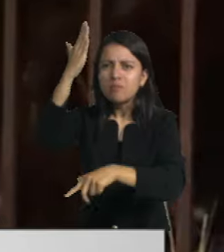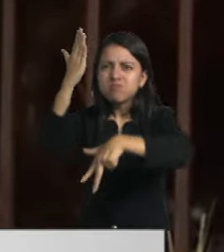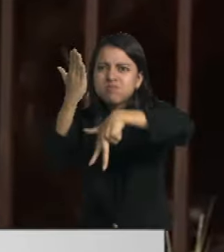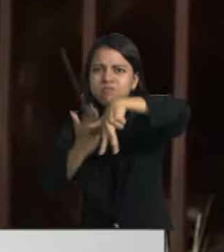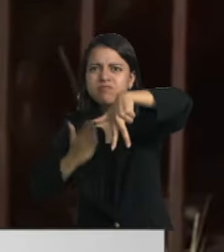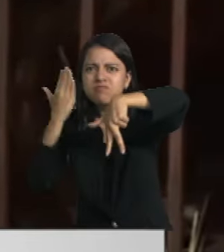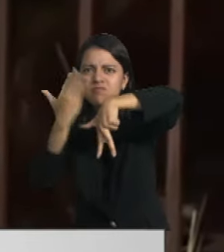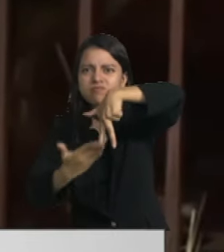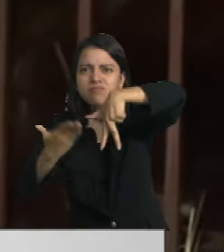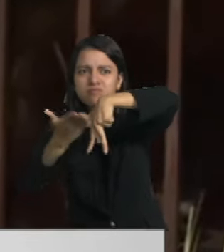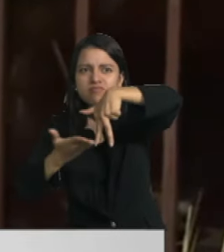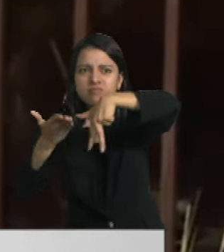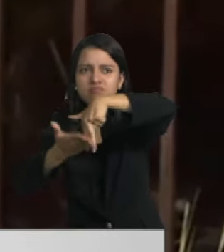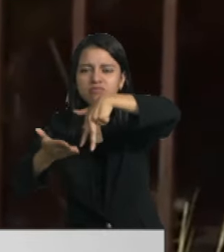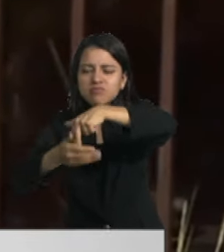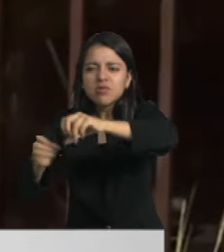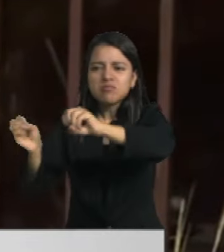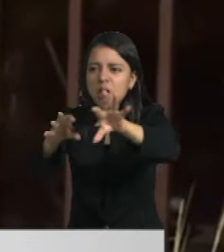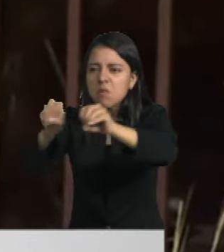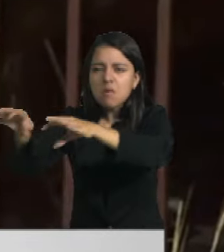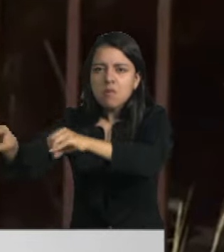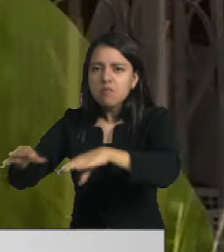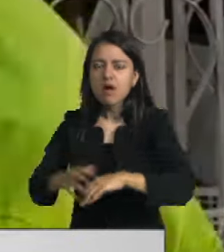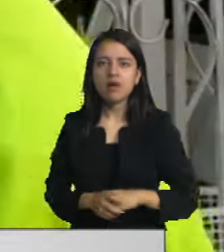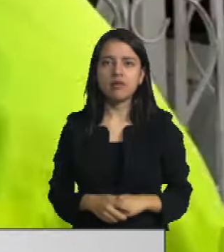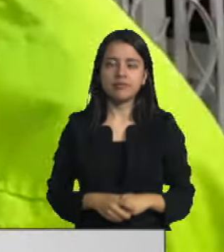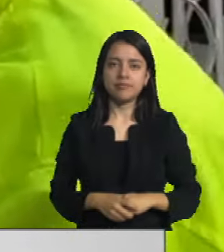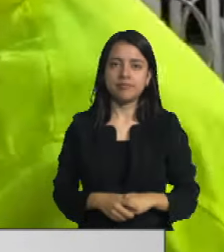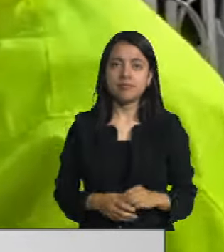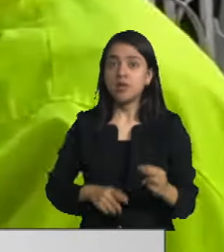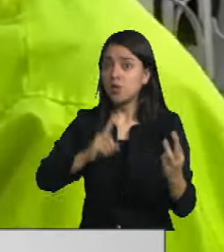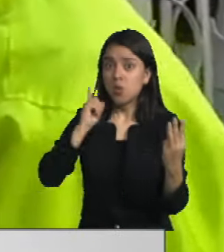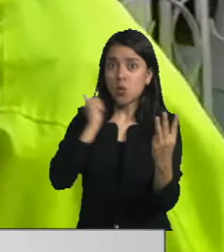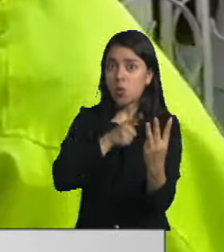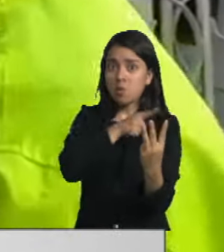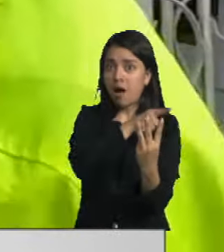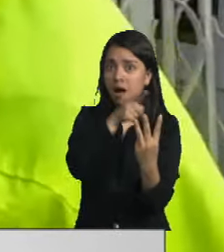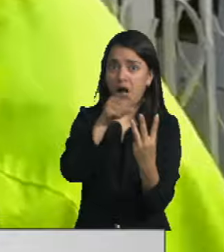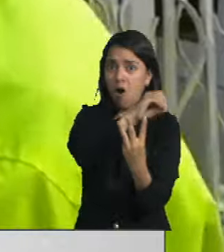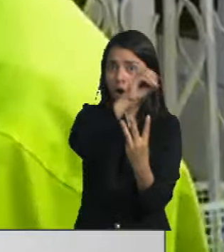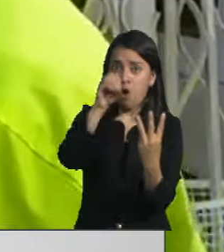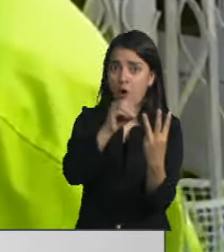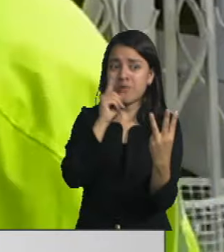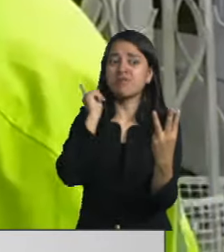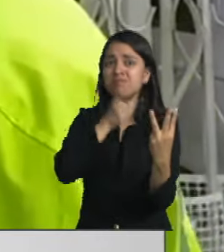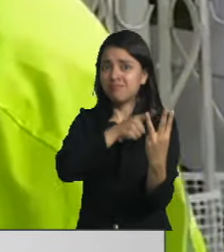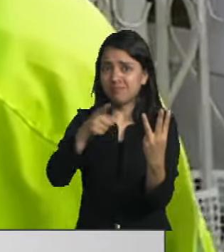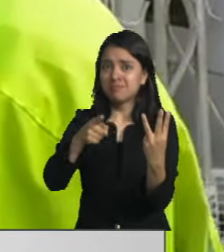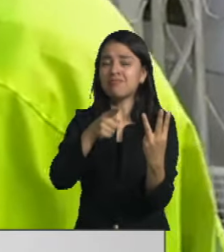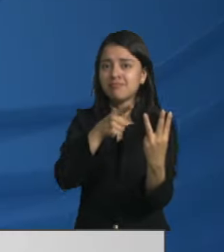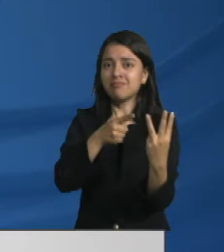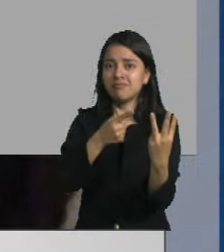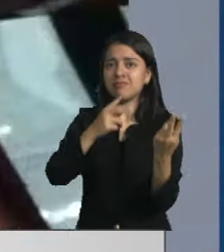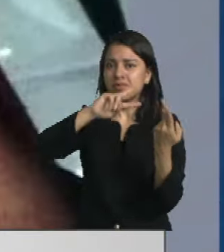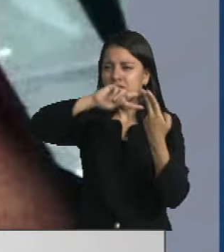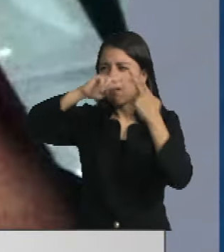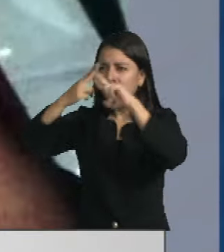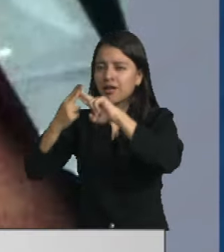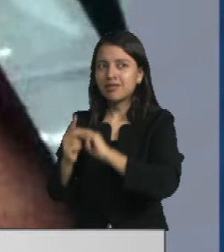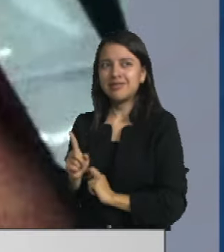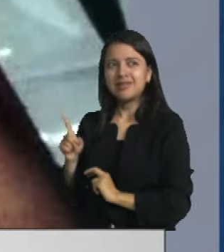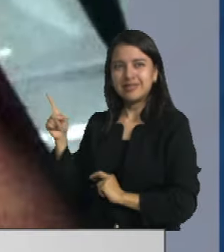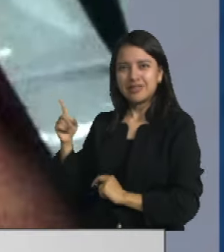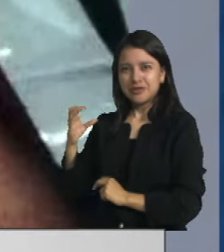La Policía Nacional, en coordinación con la Fiscalía General de la Nación, capturó a 3 hombres señalados por el homicidio de Cristin